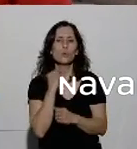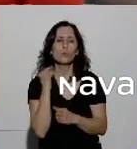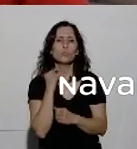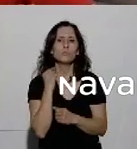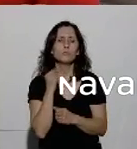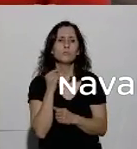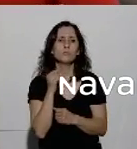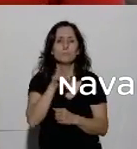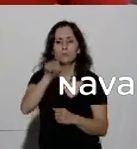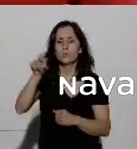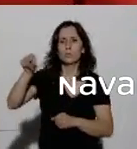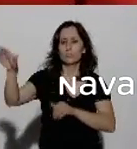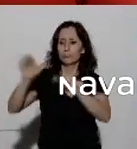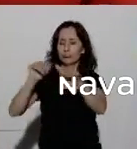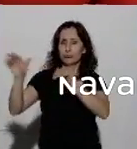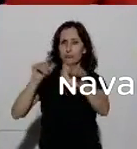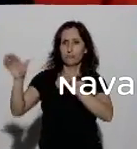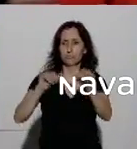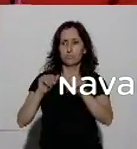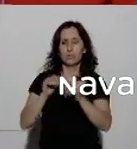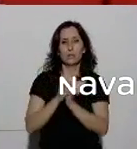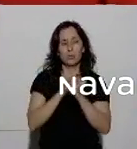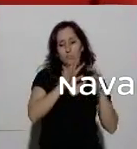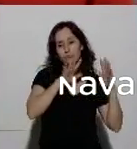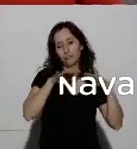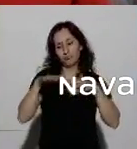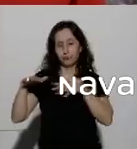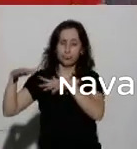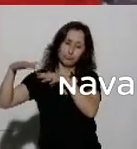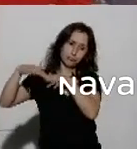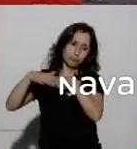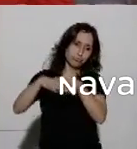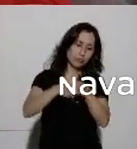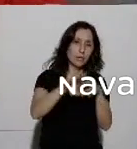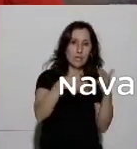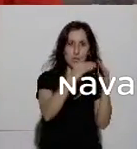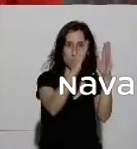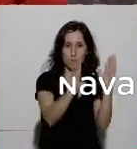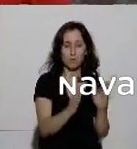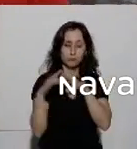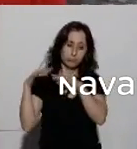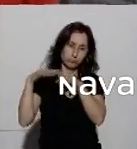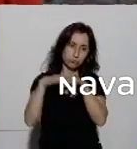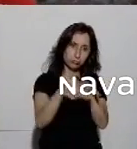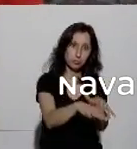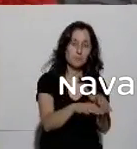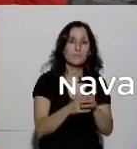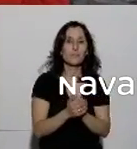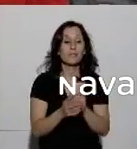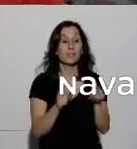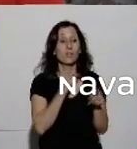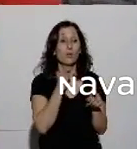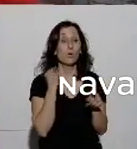a todo el mundo a la iglesia y bajaron en procesión a la cueva. Dentro de la cueva el cura hizo